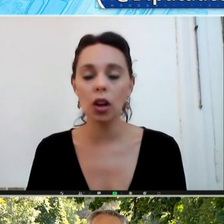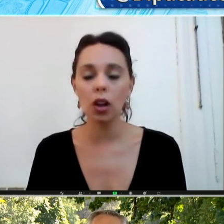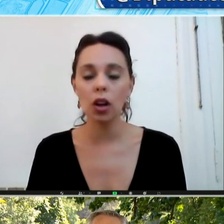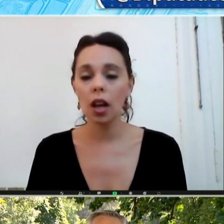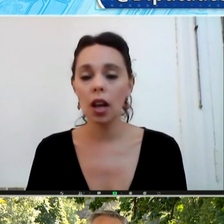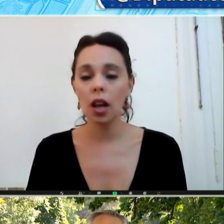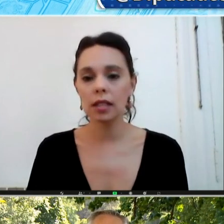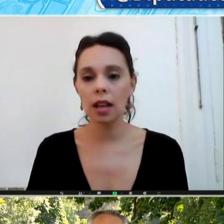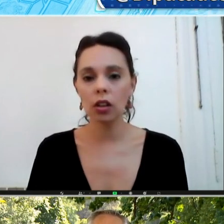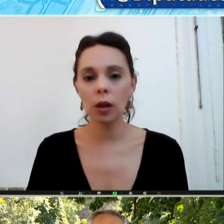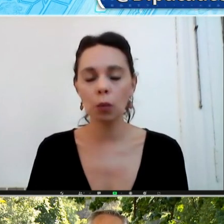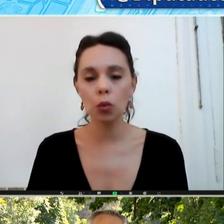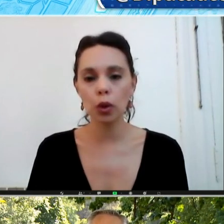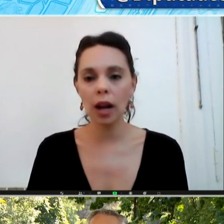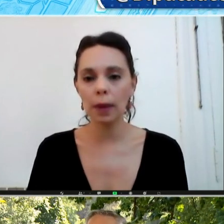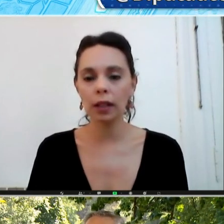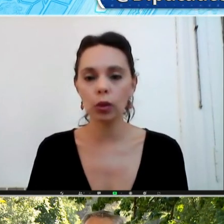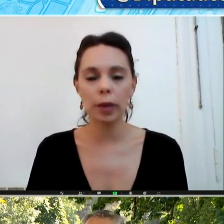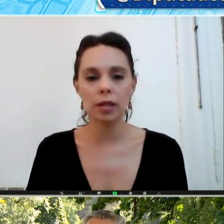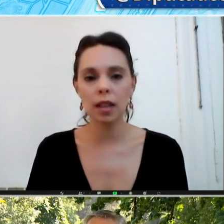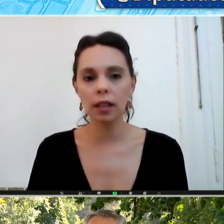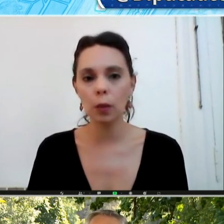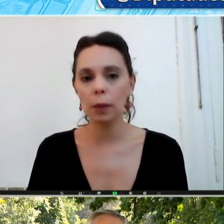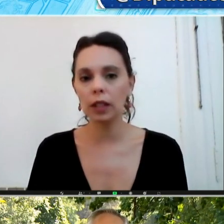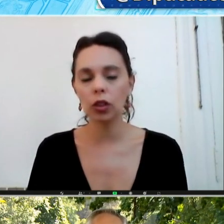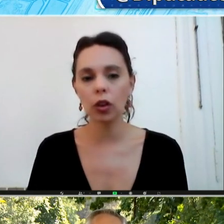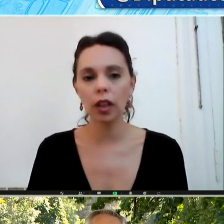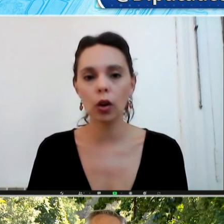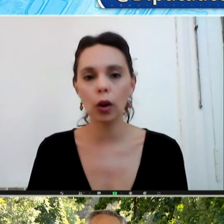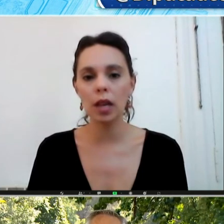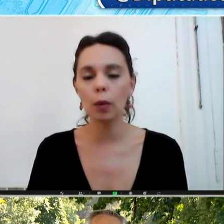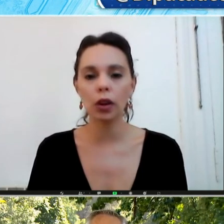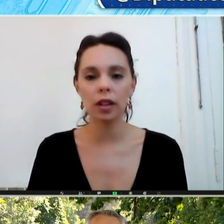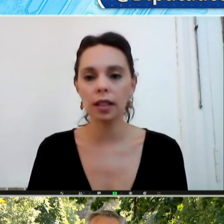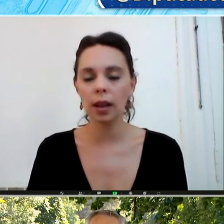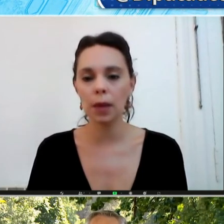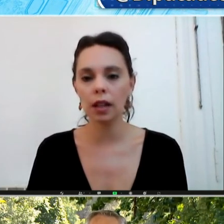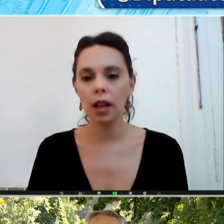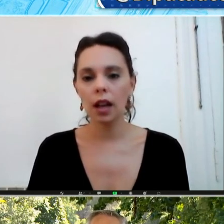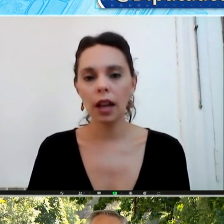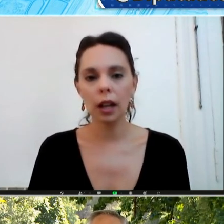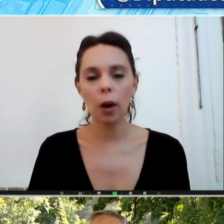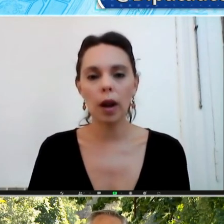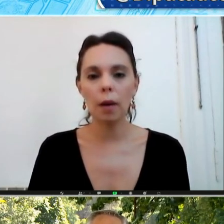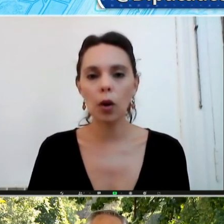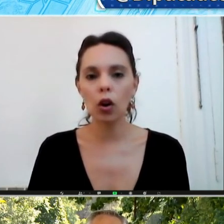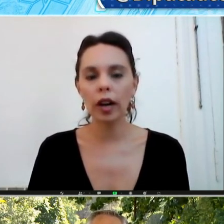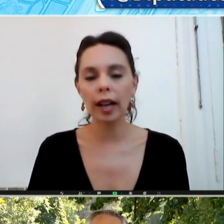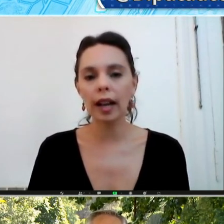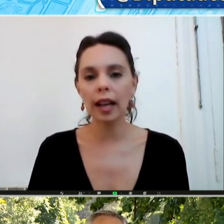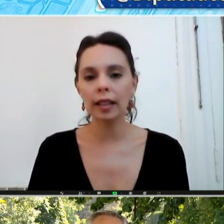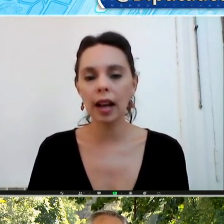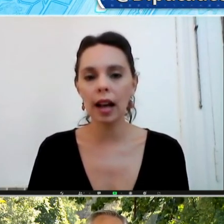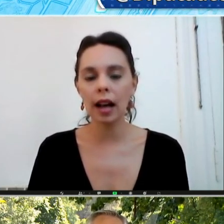punto hicieron mucho hincapié tanto el presidente como el ministro de Economía. Bueno, recién también lo hablábamos